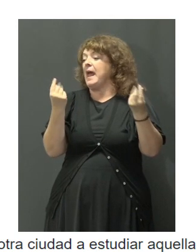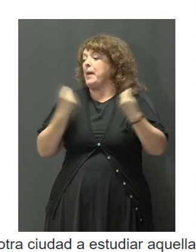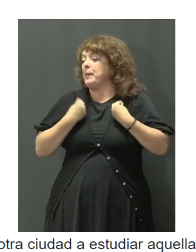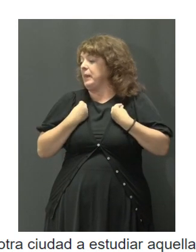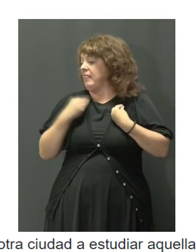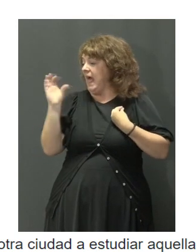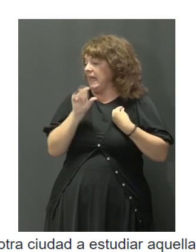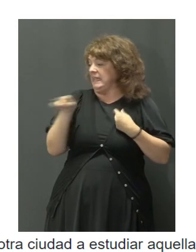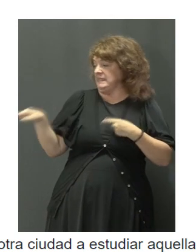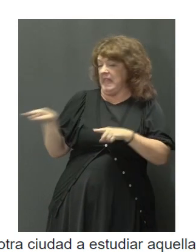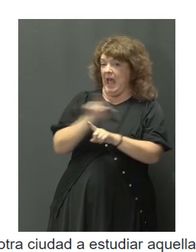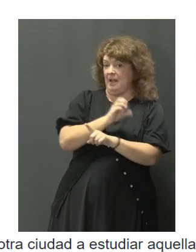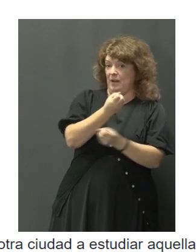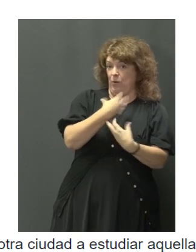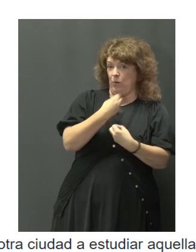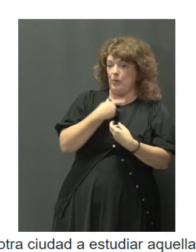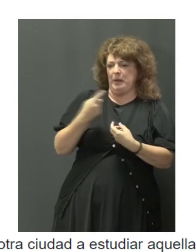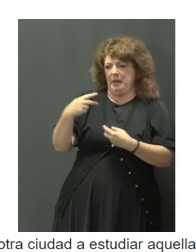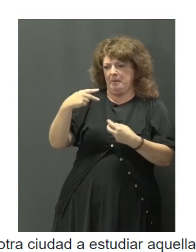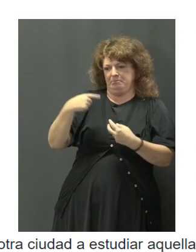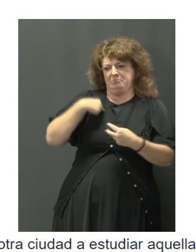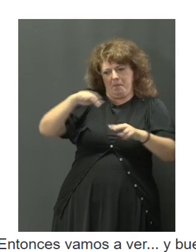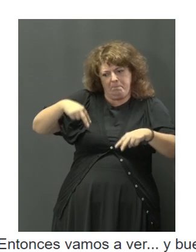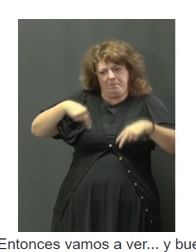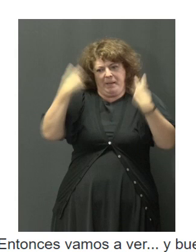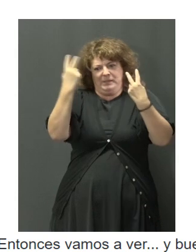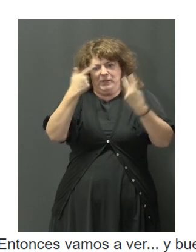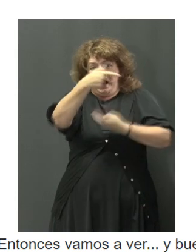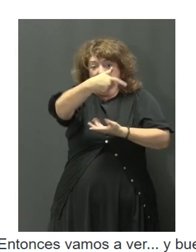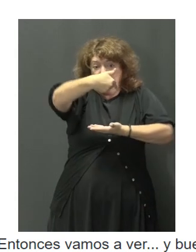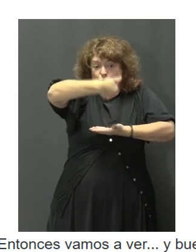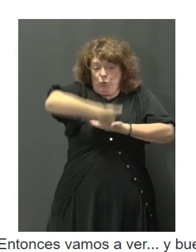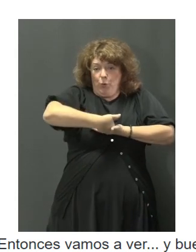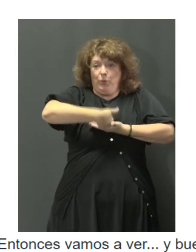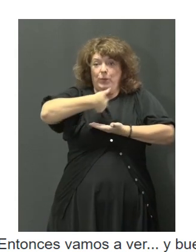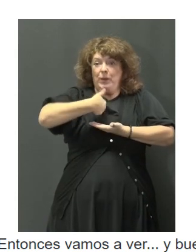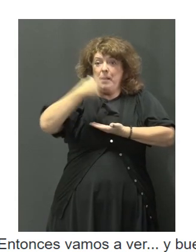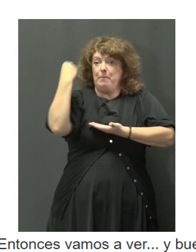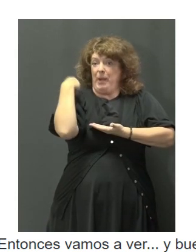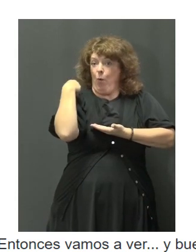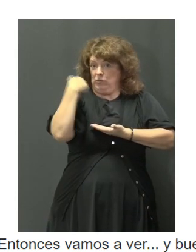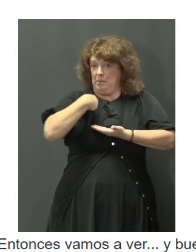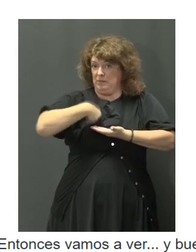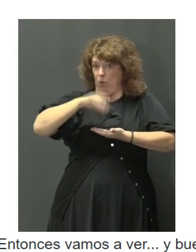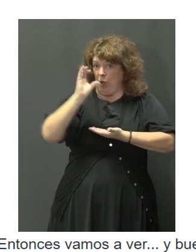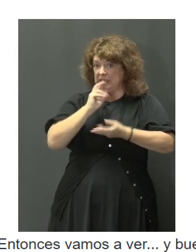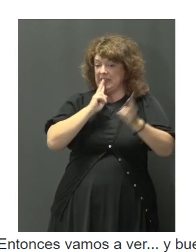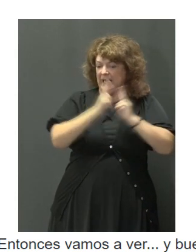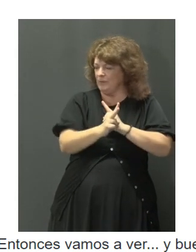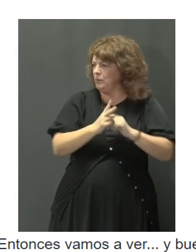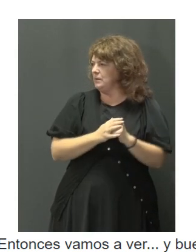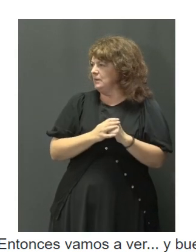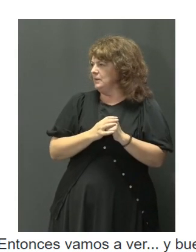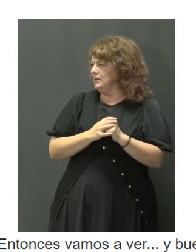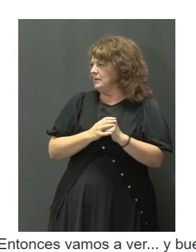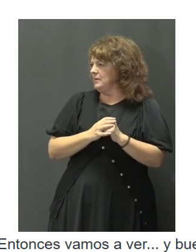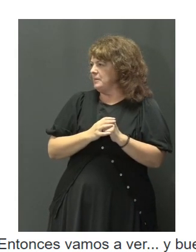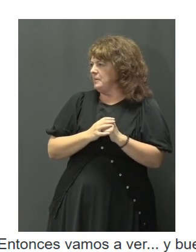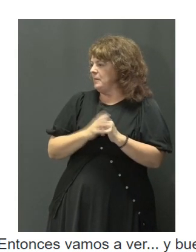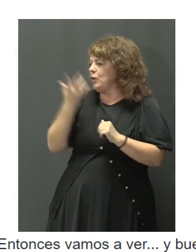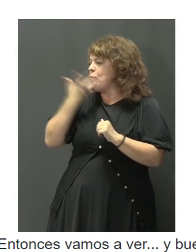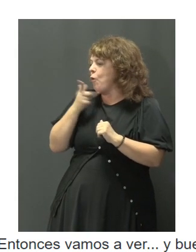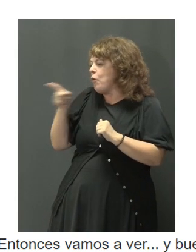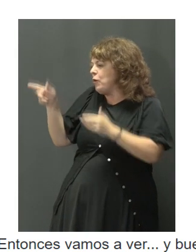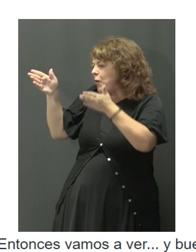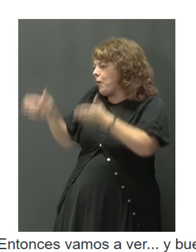de Cristian. Me ha dado permiso, porque de hecho me sugirió él esta pregunta. Y bueno, pues vamos a conocer